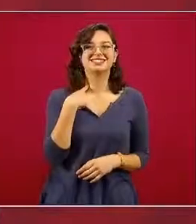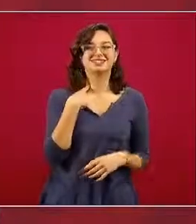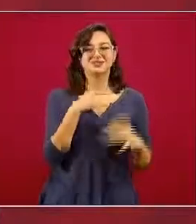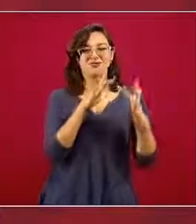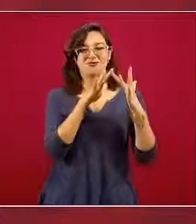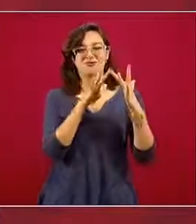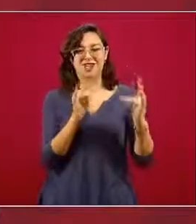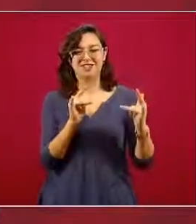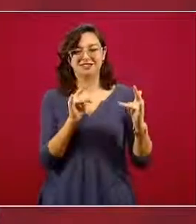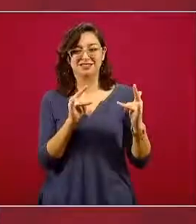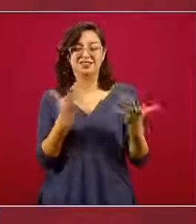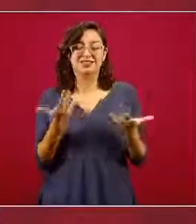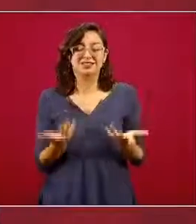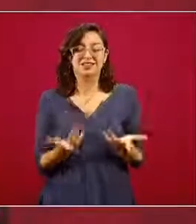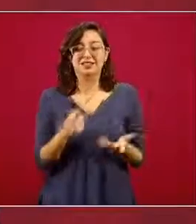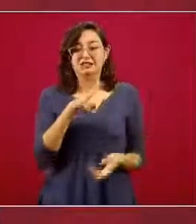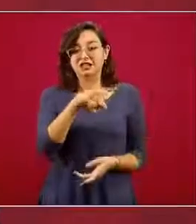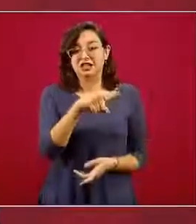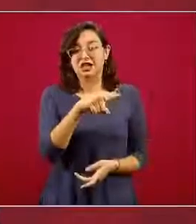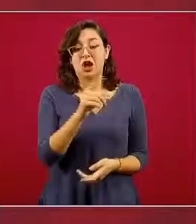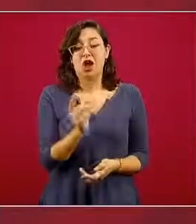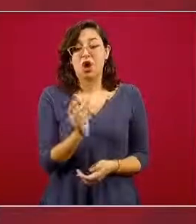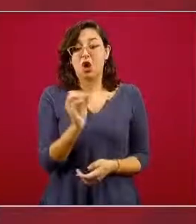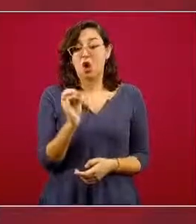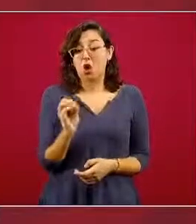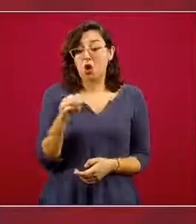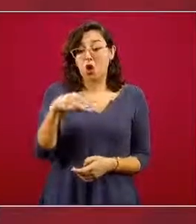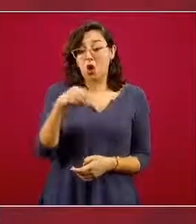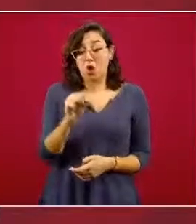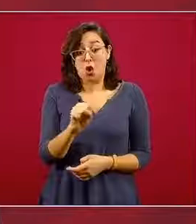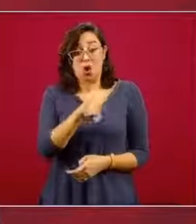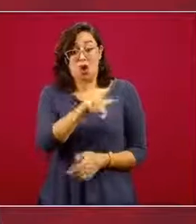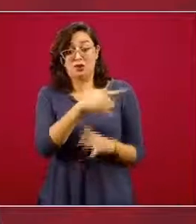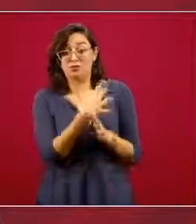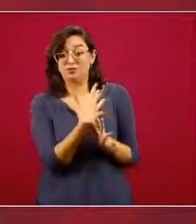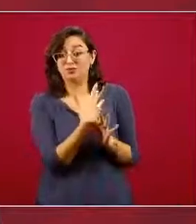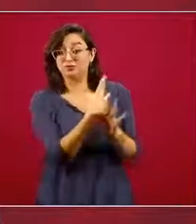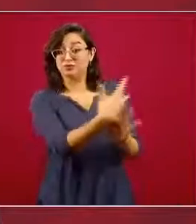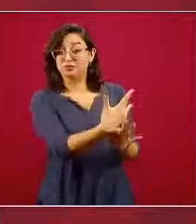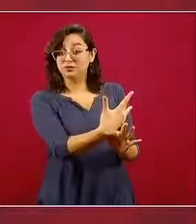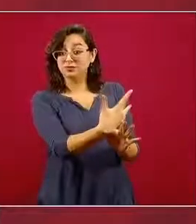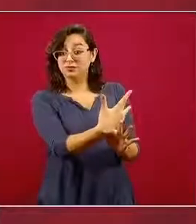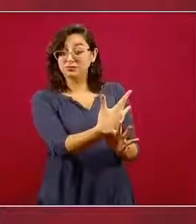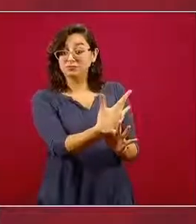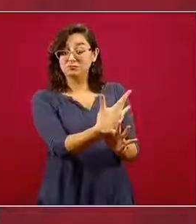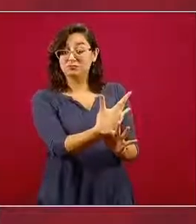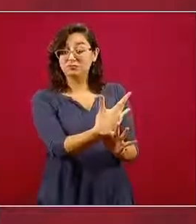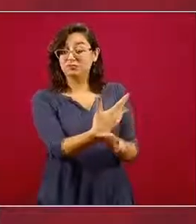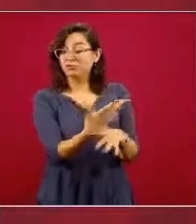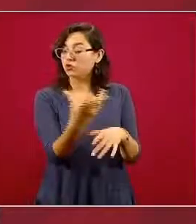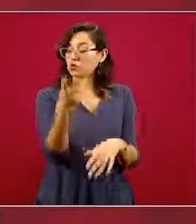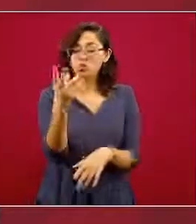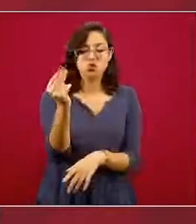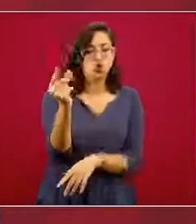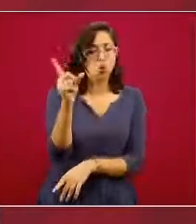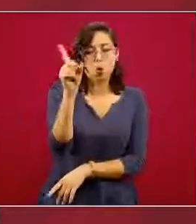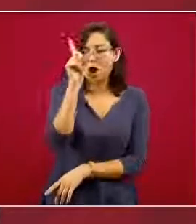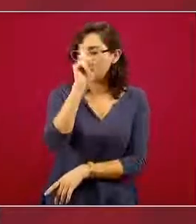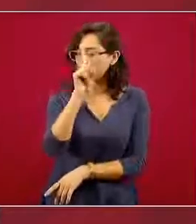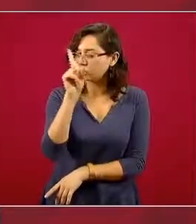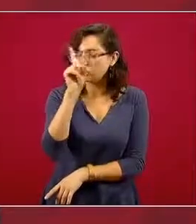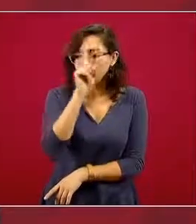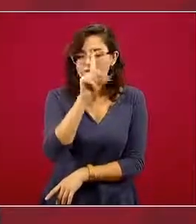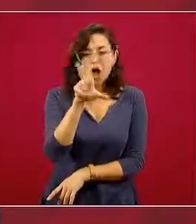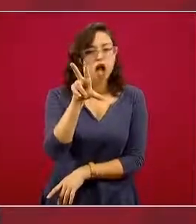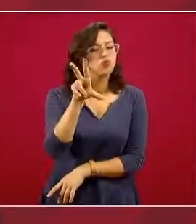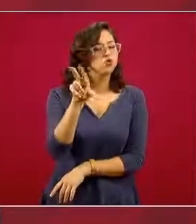Gabastún, es la organización nuestra, se refiere a la Organización Mundial de la Salud, no está recomendando, no está en favor